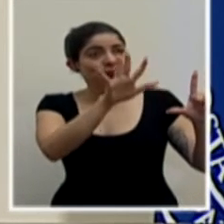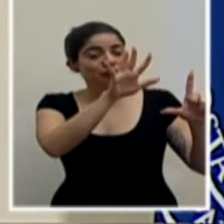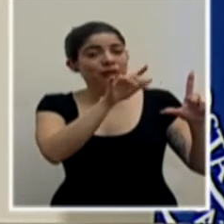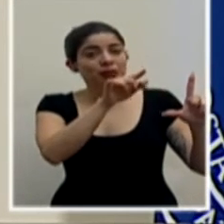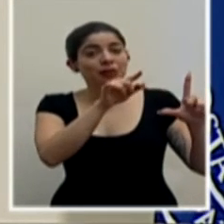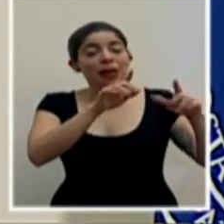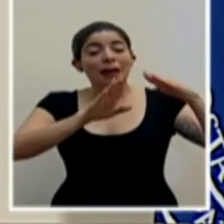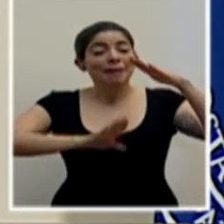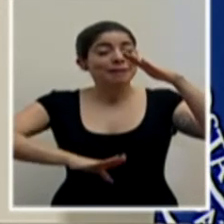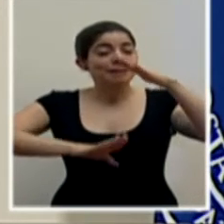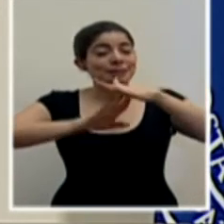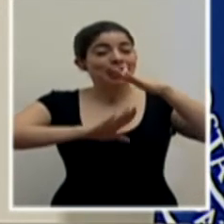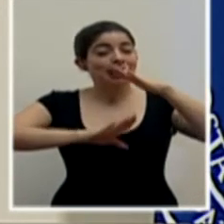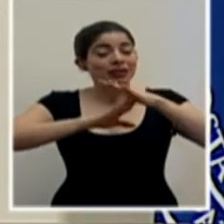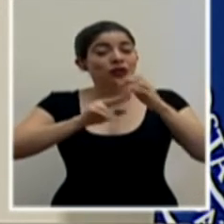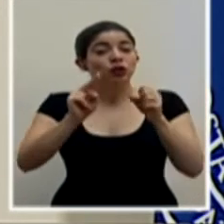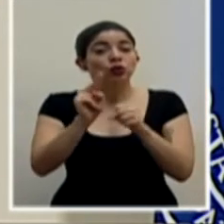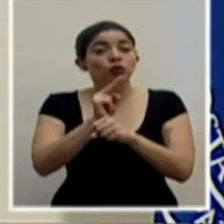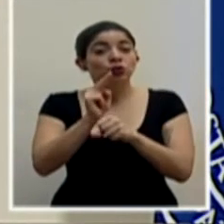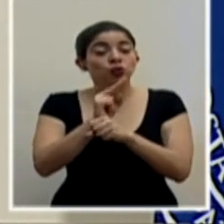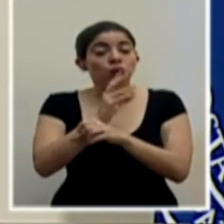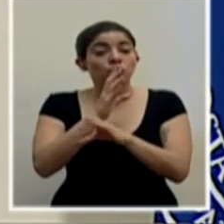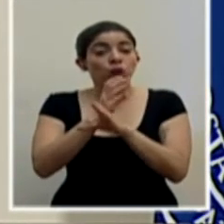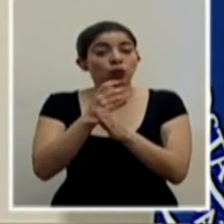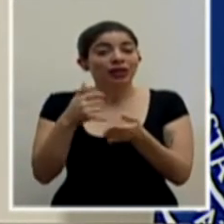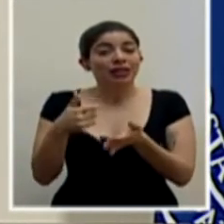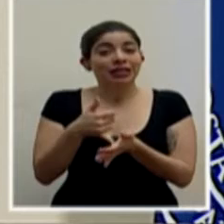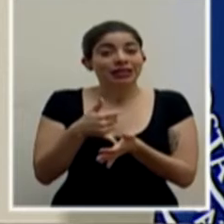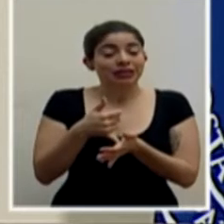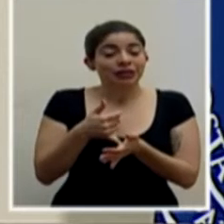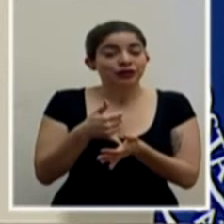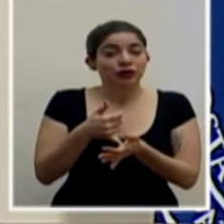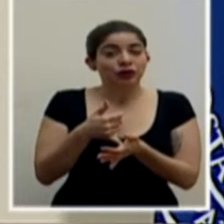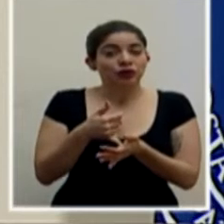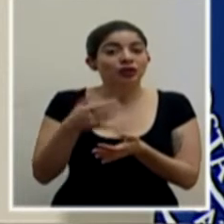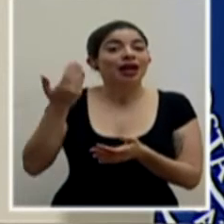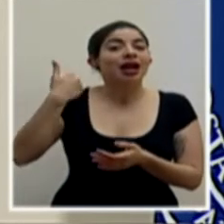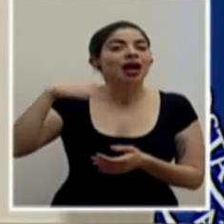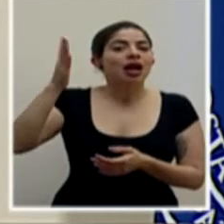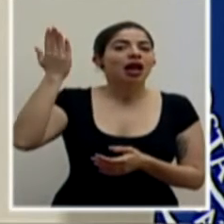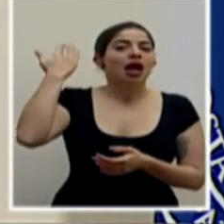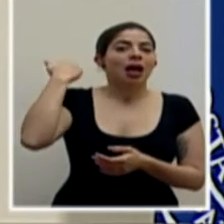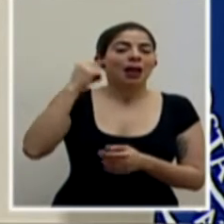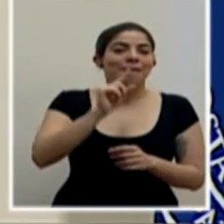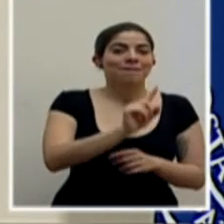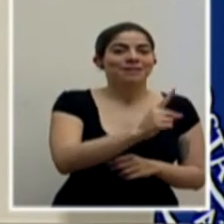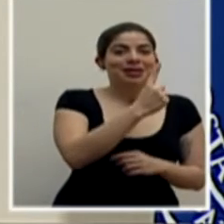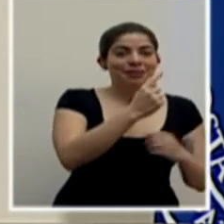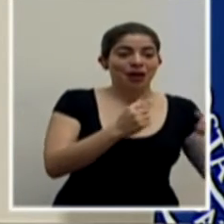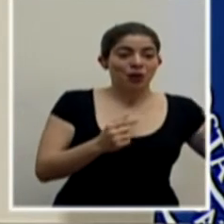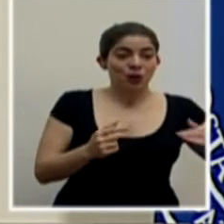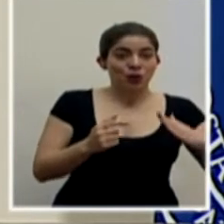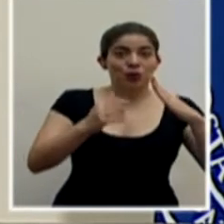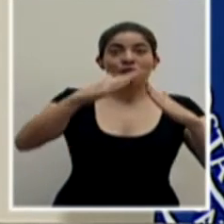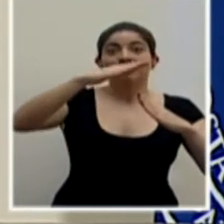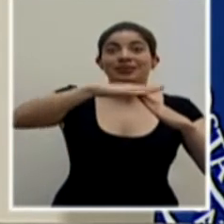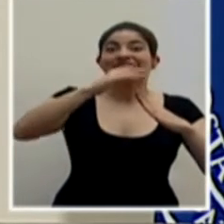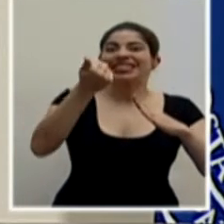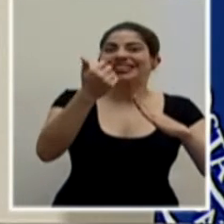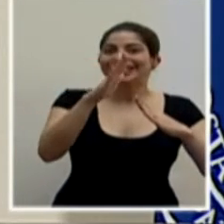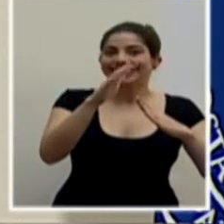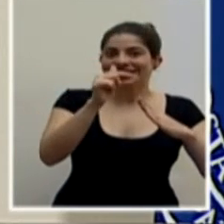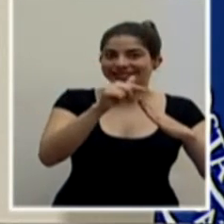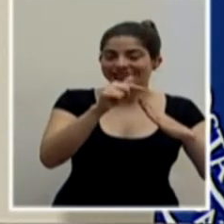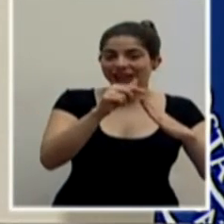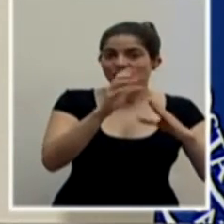el pico de utilización de cuidados intensivos fue en la primera ola, donde llegamos a 15.